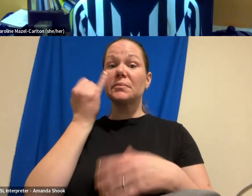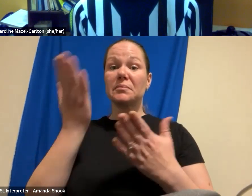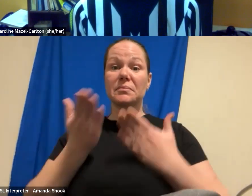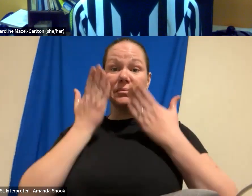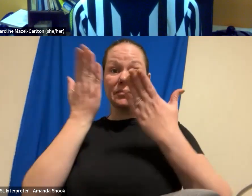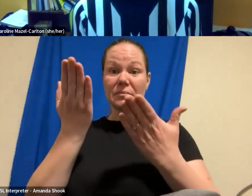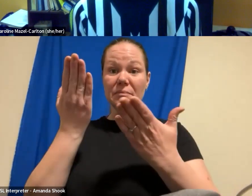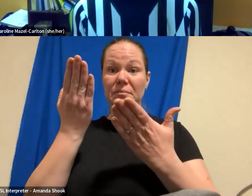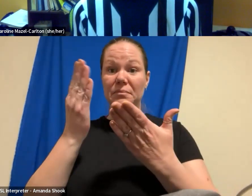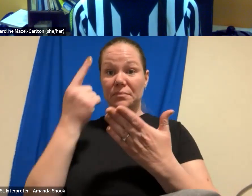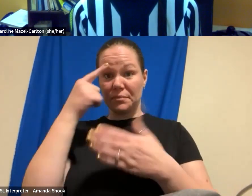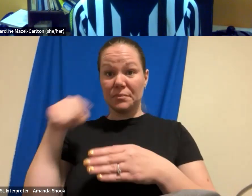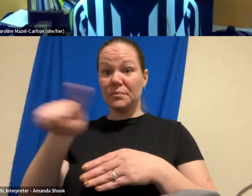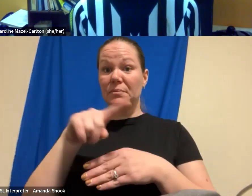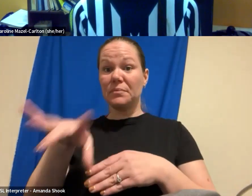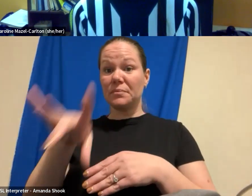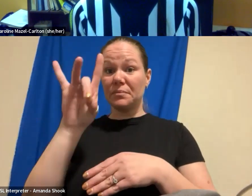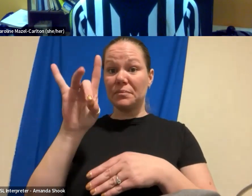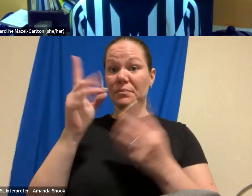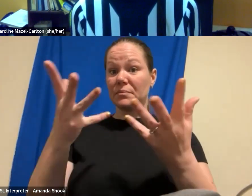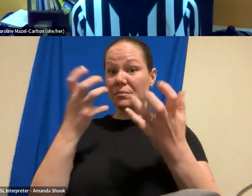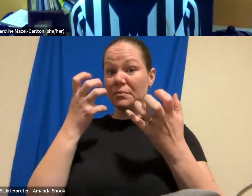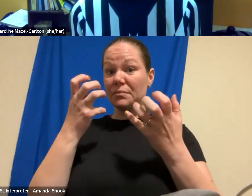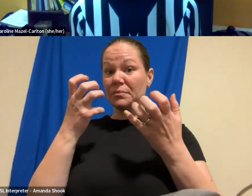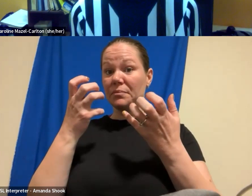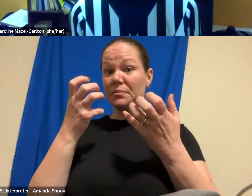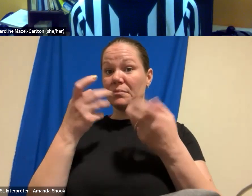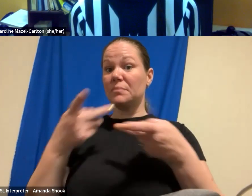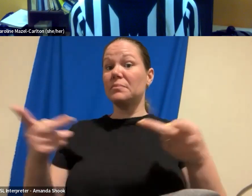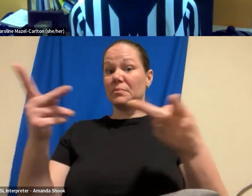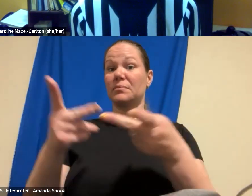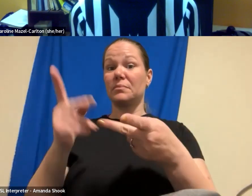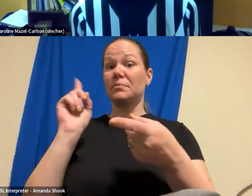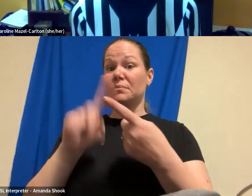Y esto ahora pues ha creado